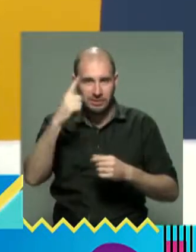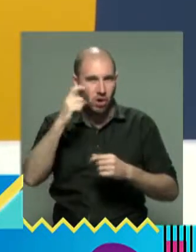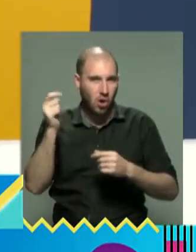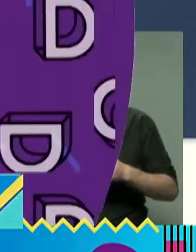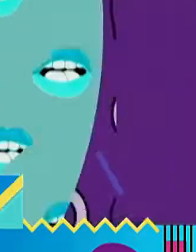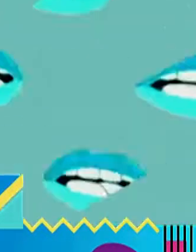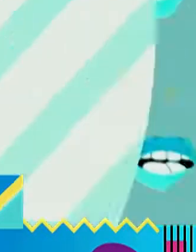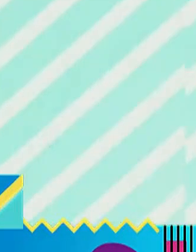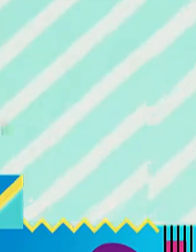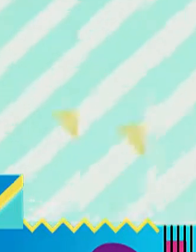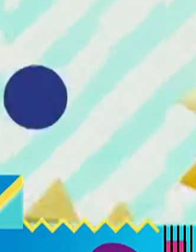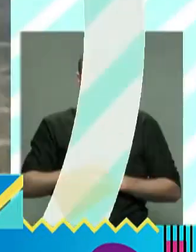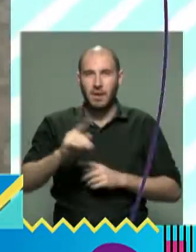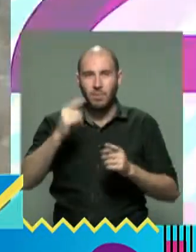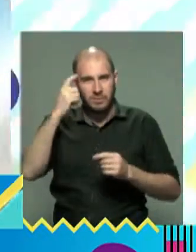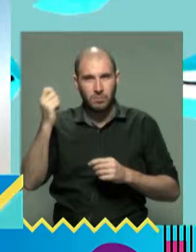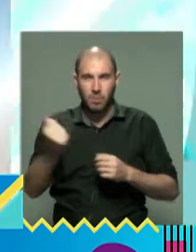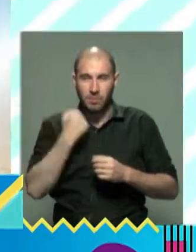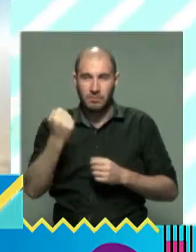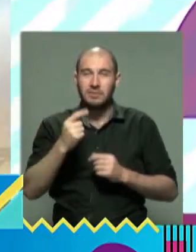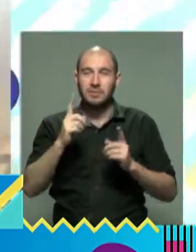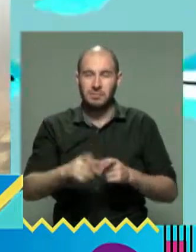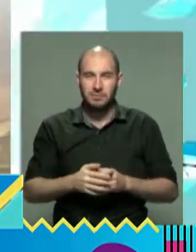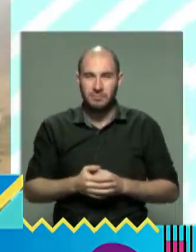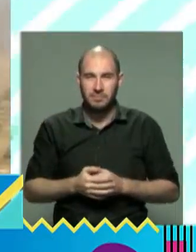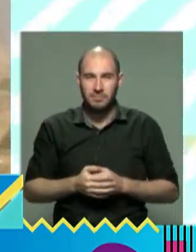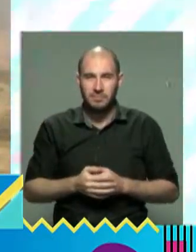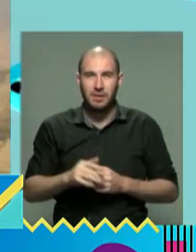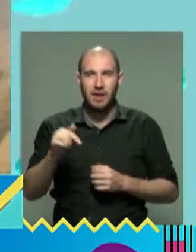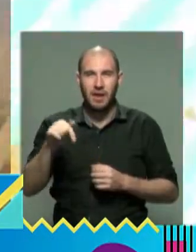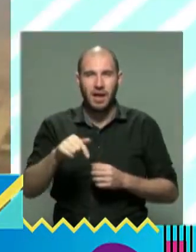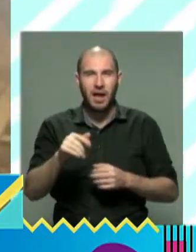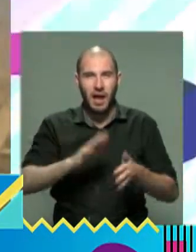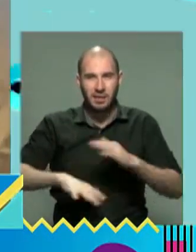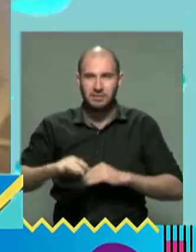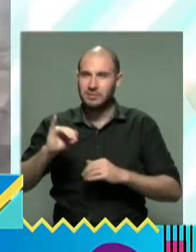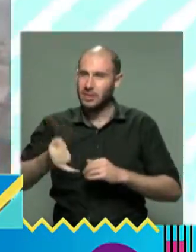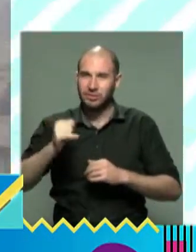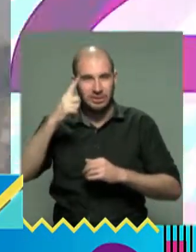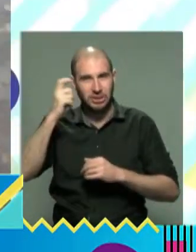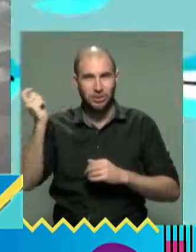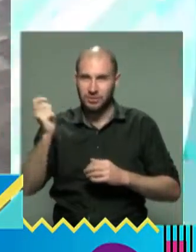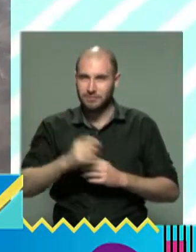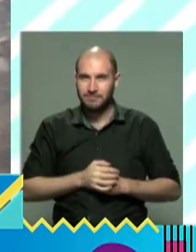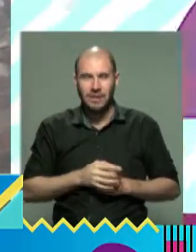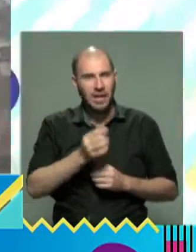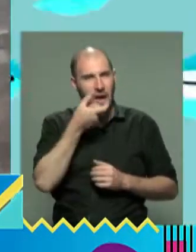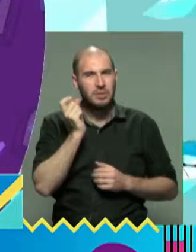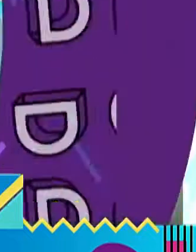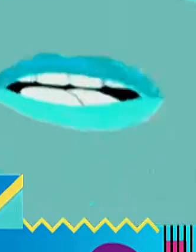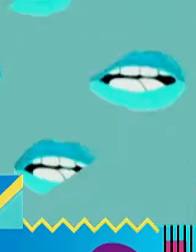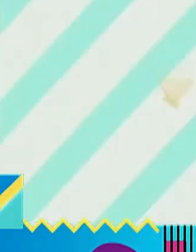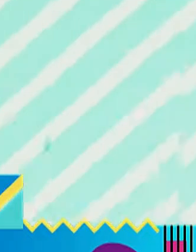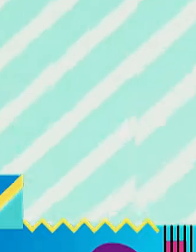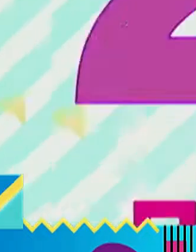psicológicas. Una que debe ser muy psicológica, la tuya, también la que hace él, debe ser 100% psicológica. A tu experiencia, Nico,